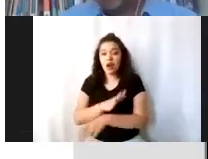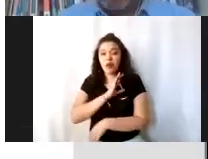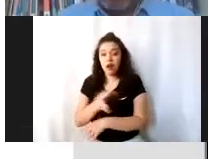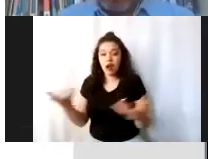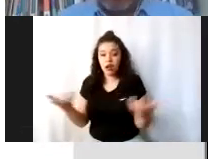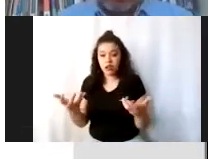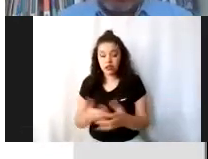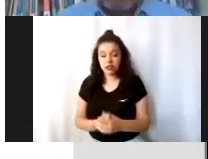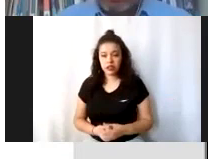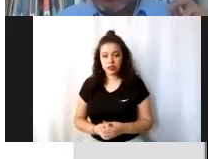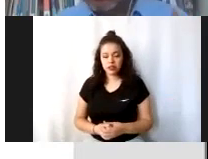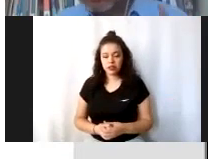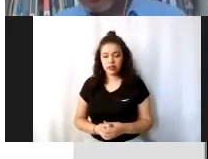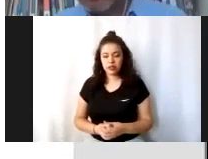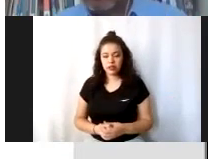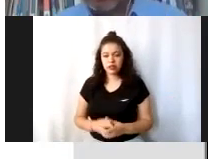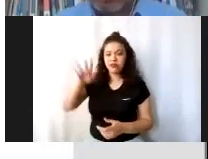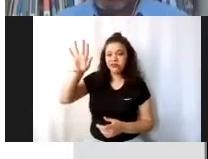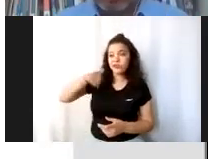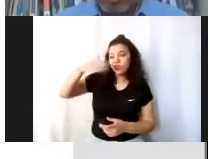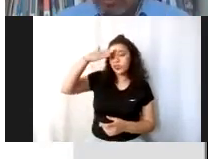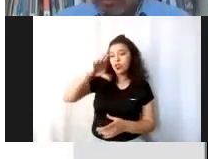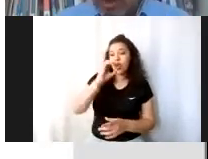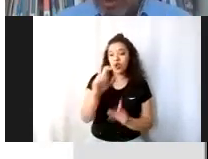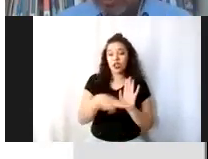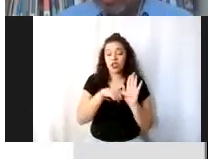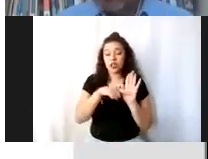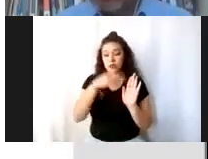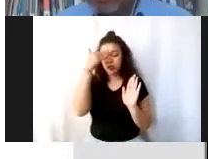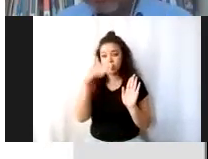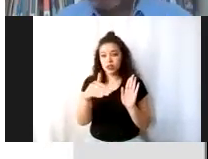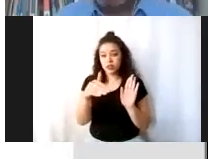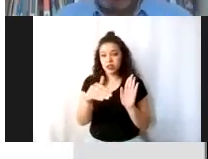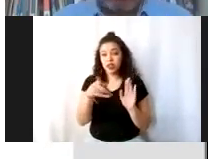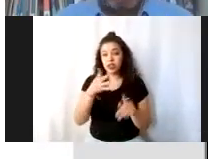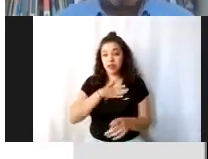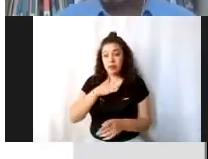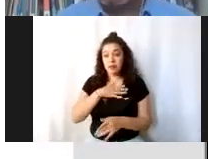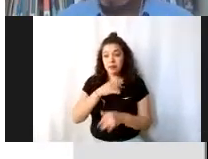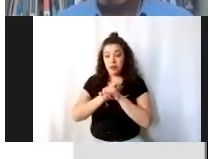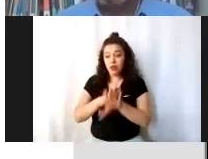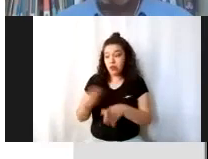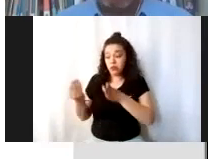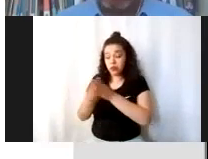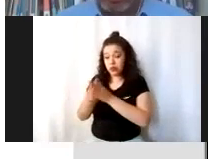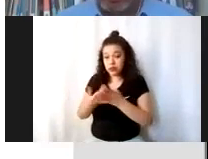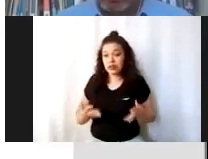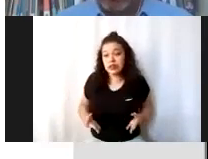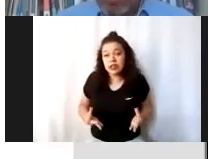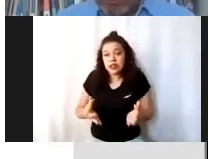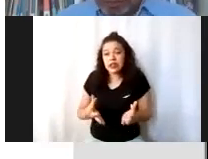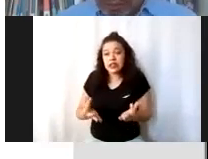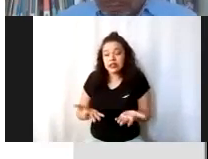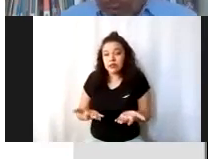muere. Entonces alguien dice, yo sé que es O negativo. Ese es un dato mío, es un dato personal, es un dato sensible, un dato